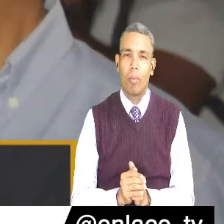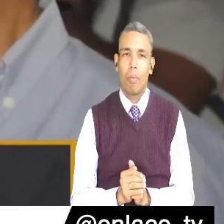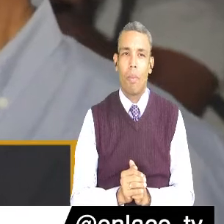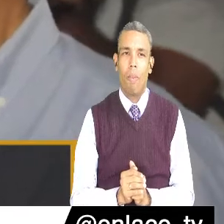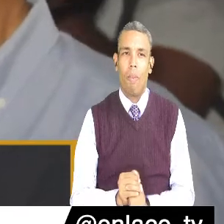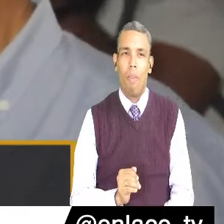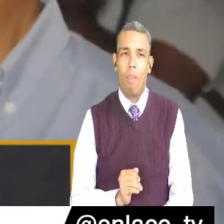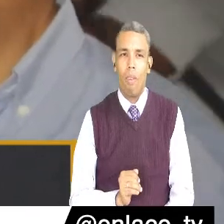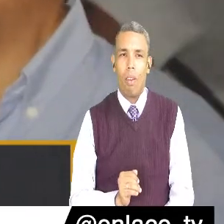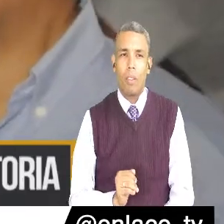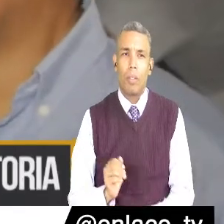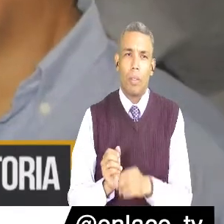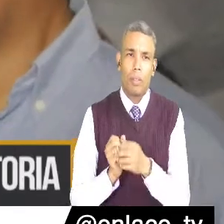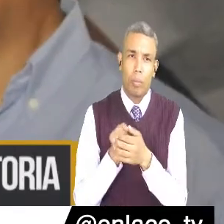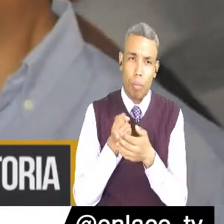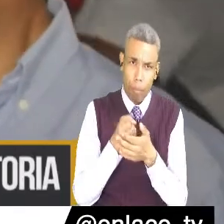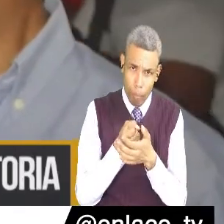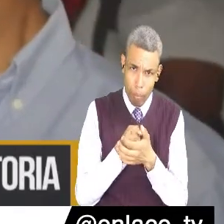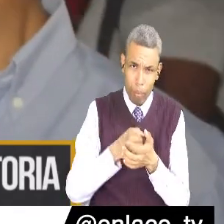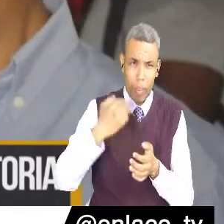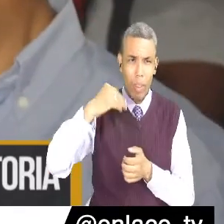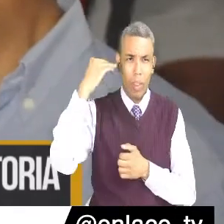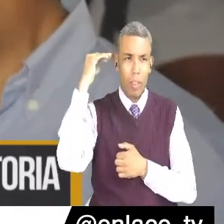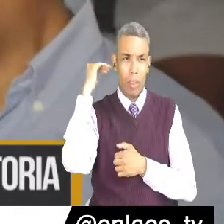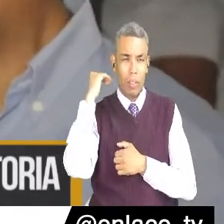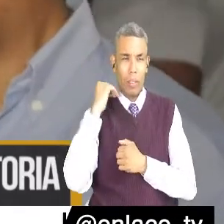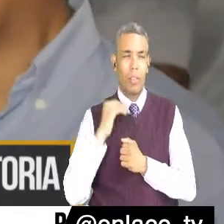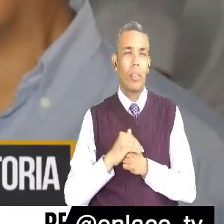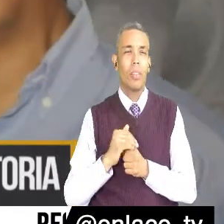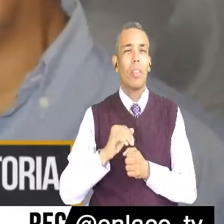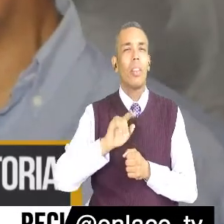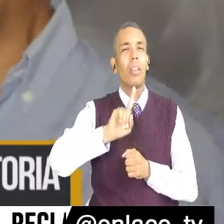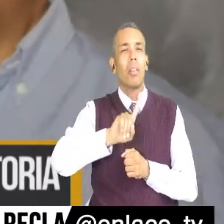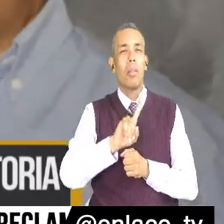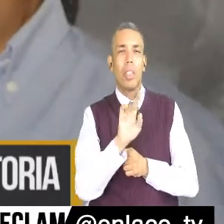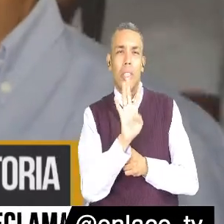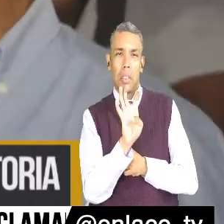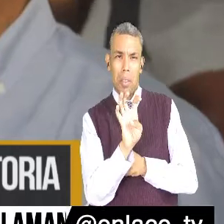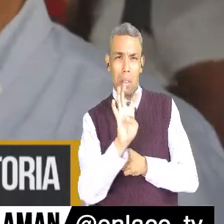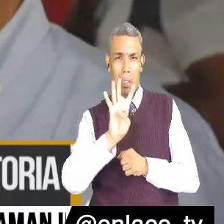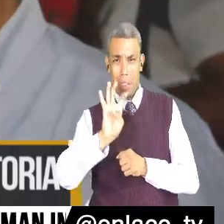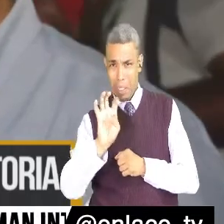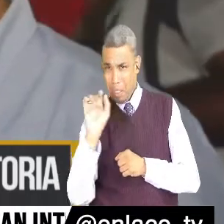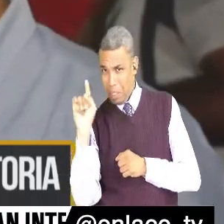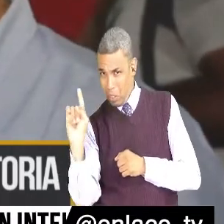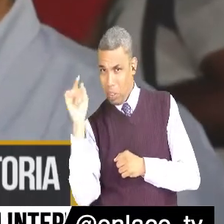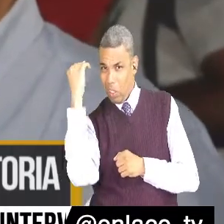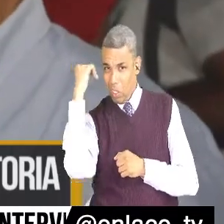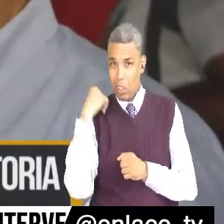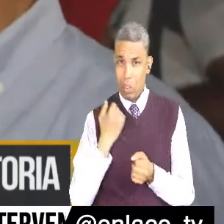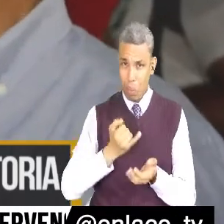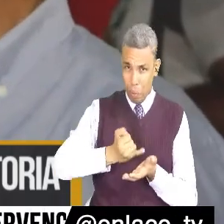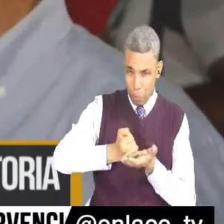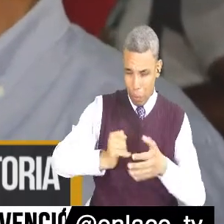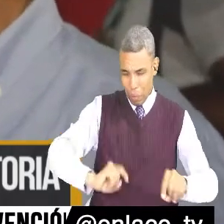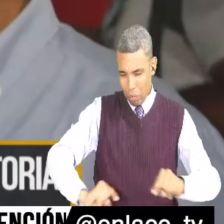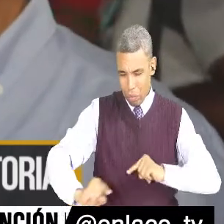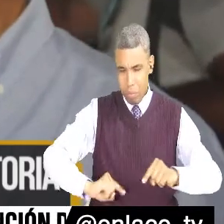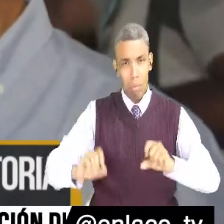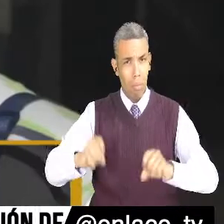sacamos personería jurídica en 1991 para conformar la Junta de Acción Comunal, para ver si podíamos lograr de que esto